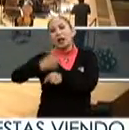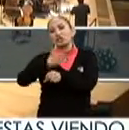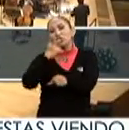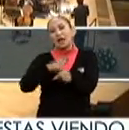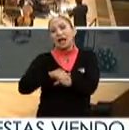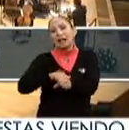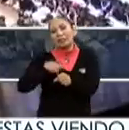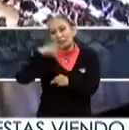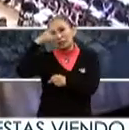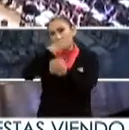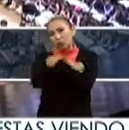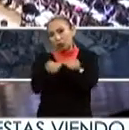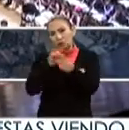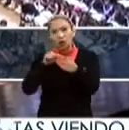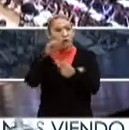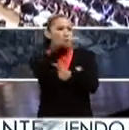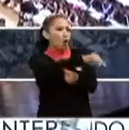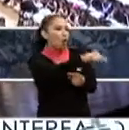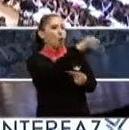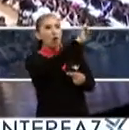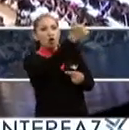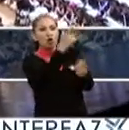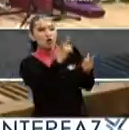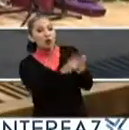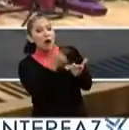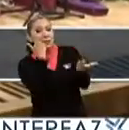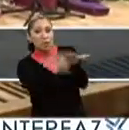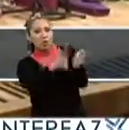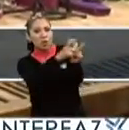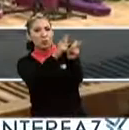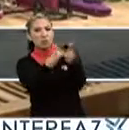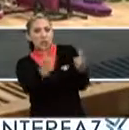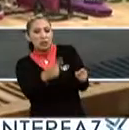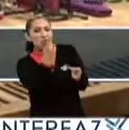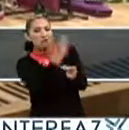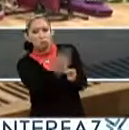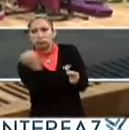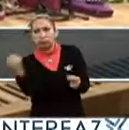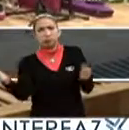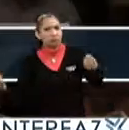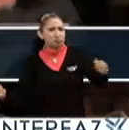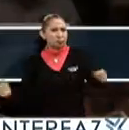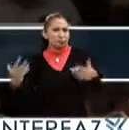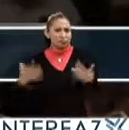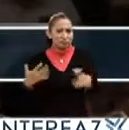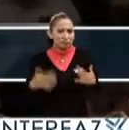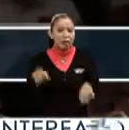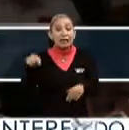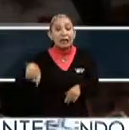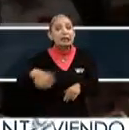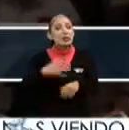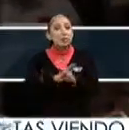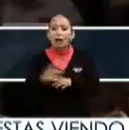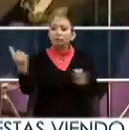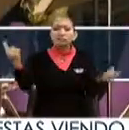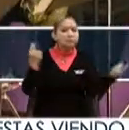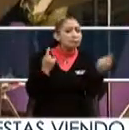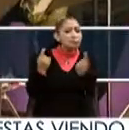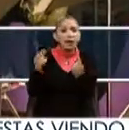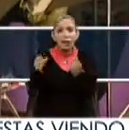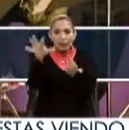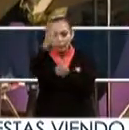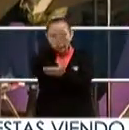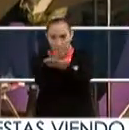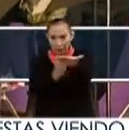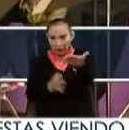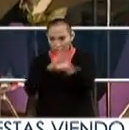Música en Educación, o tenemos el que toca en un grupo musical, ambos con un talento, y aquí lo que hacemos es poner en un